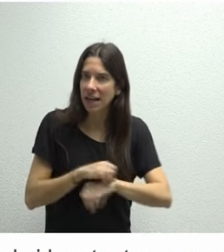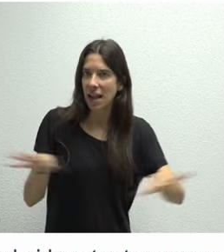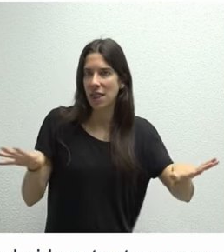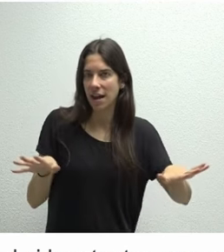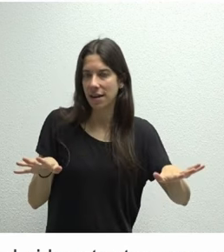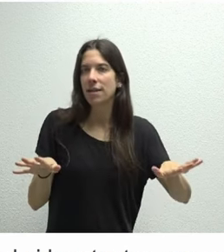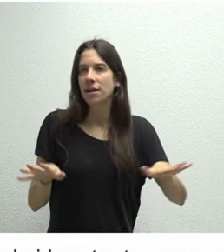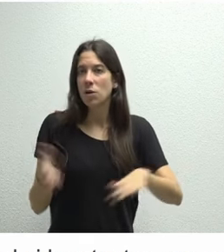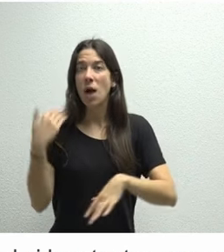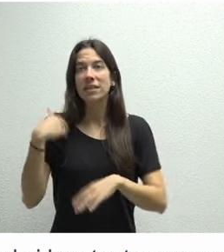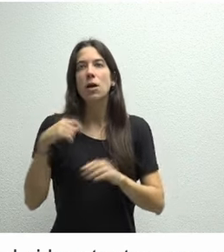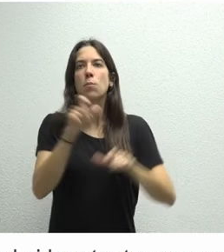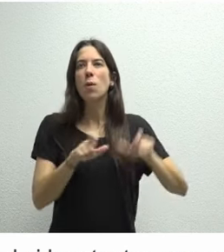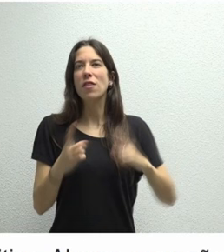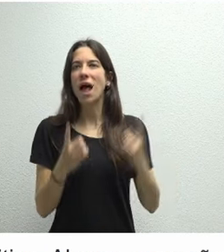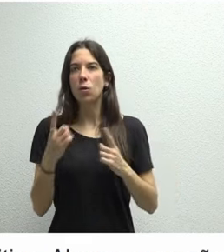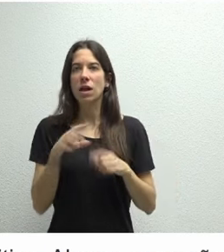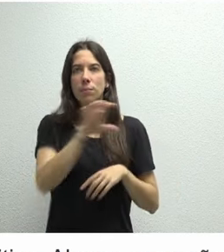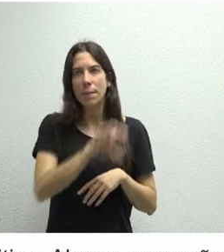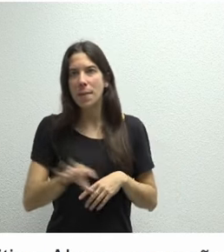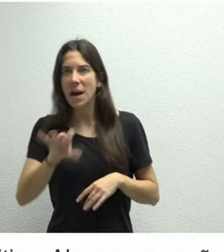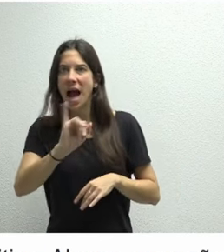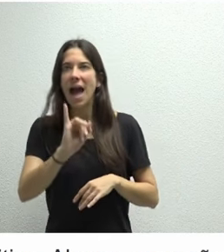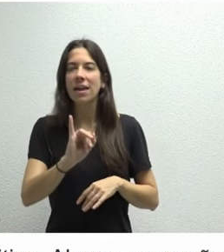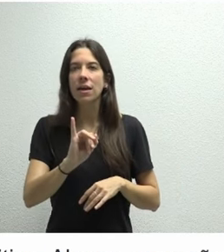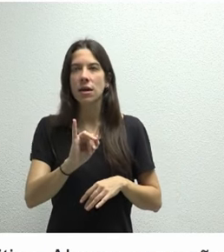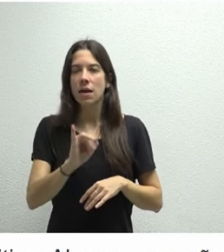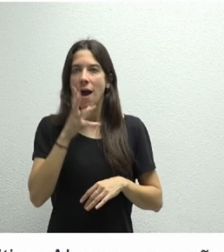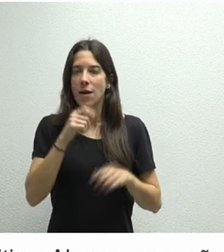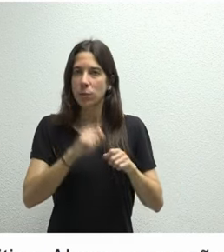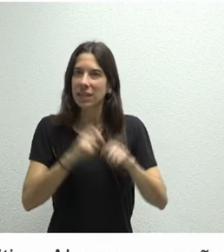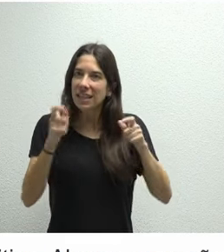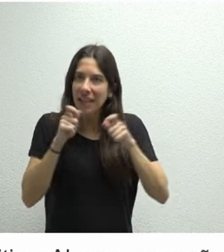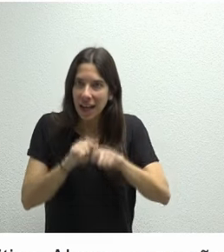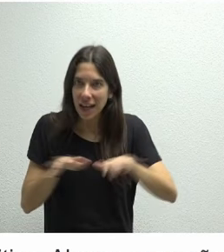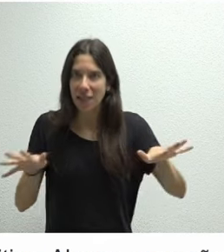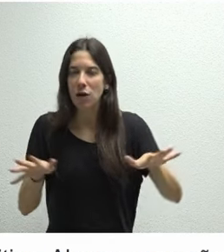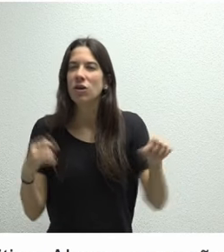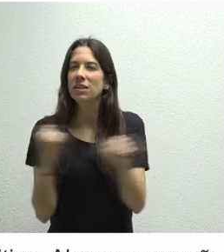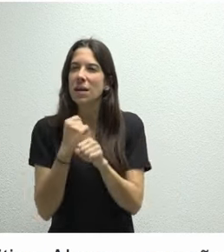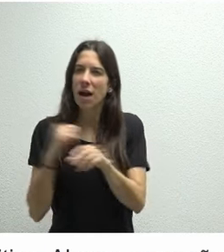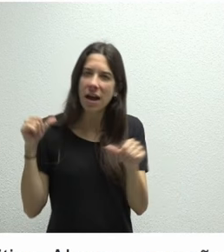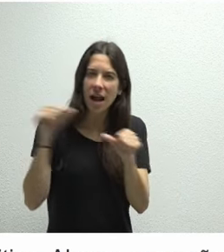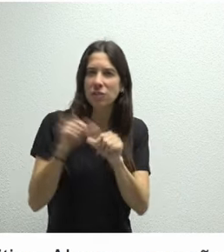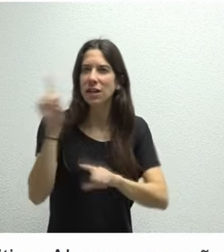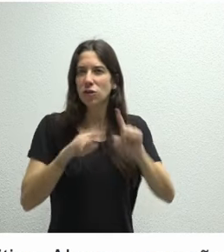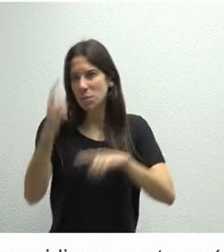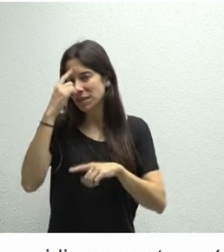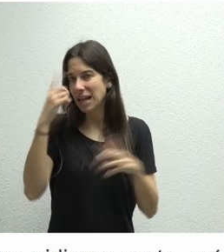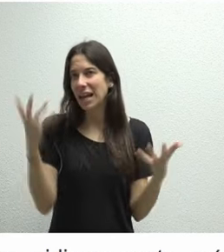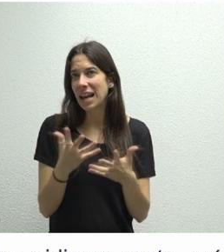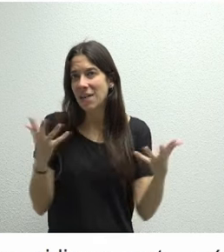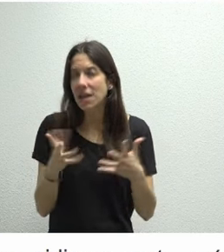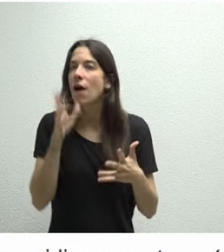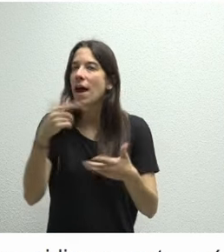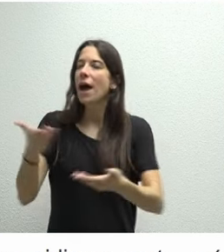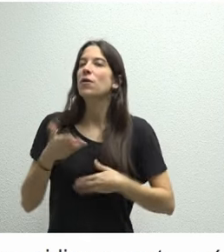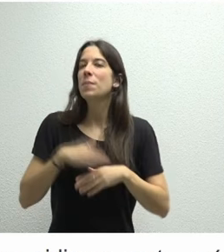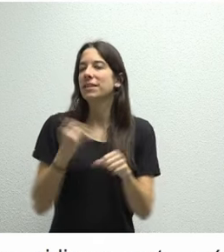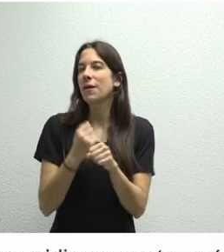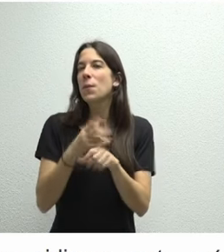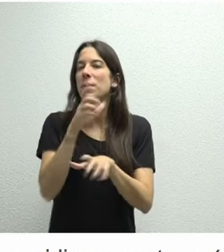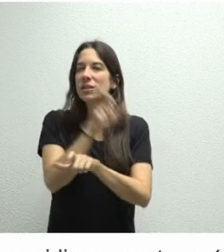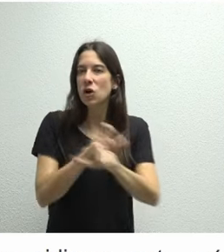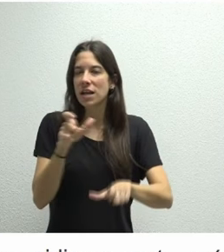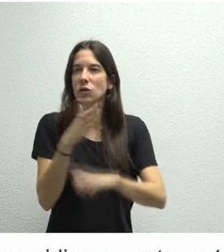poblaciones trabajar mucho tiempo en trastorno mental grave nos ha servido eh con la las personas con discapacidad intelectual porque es que no